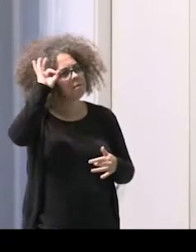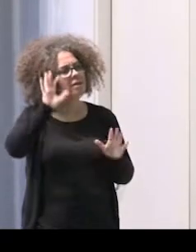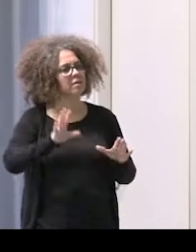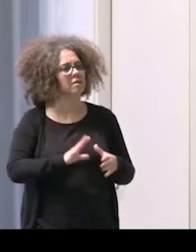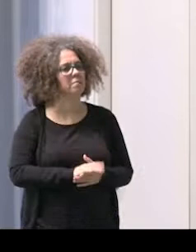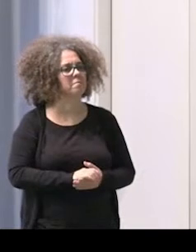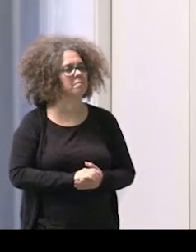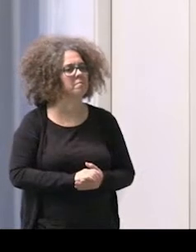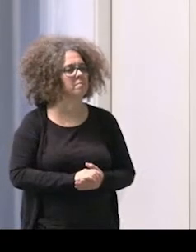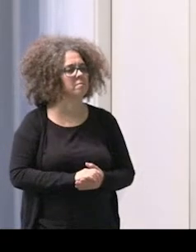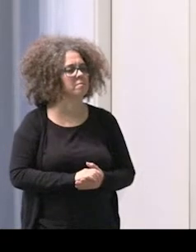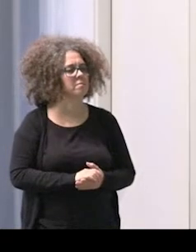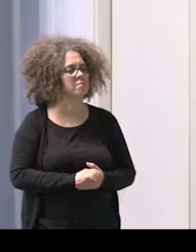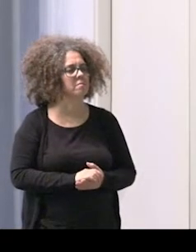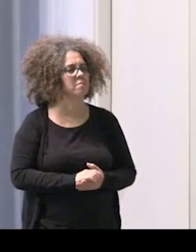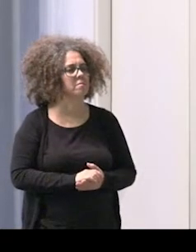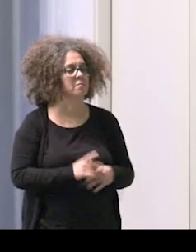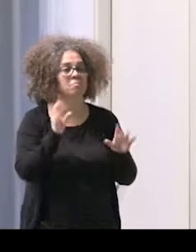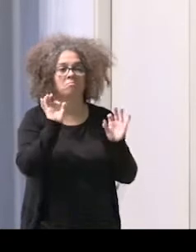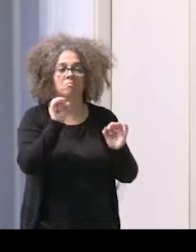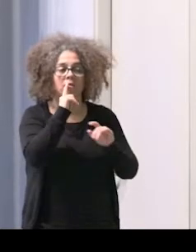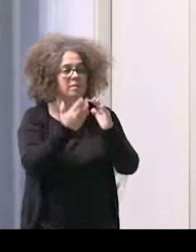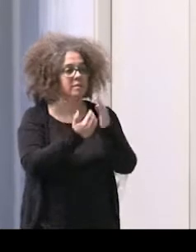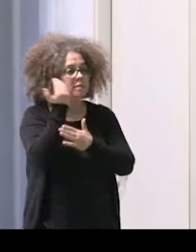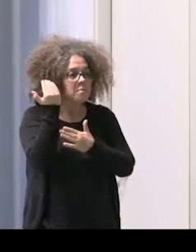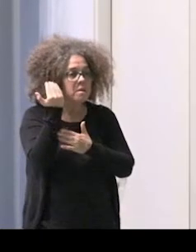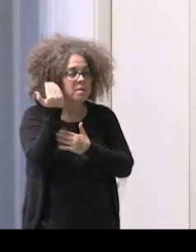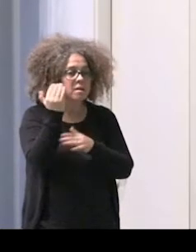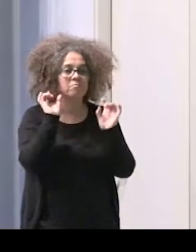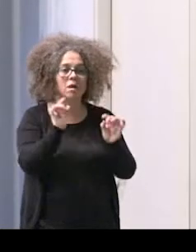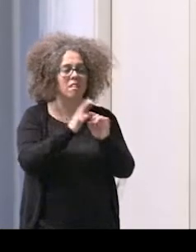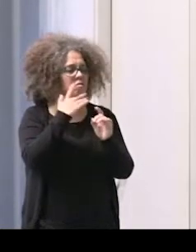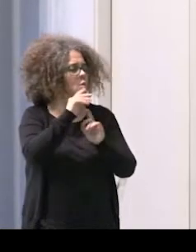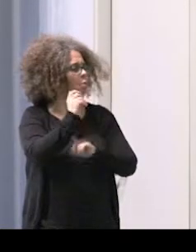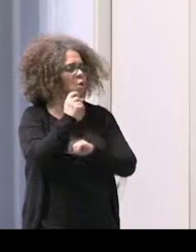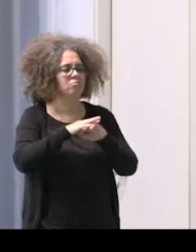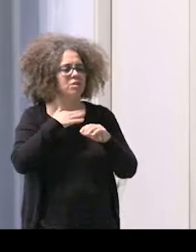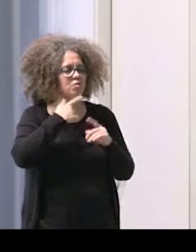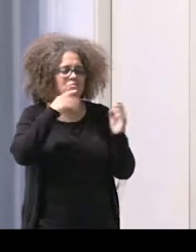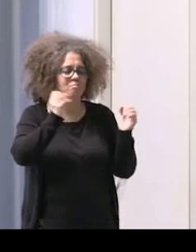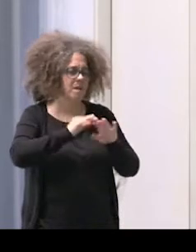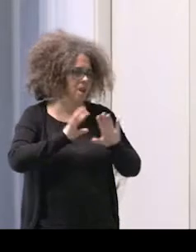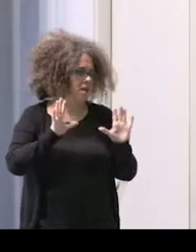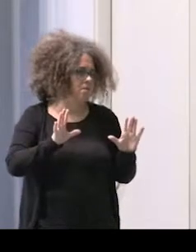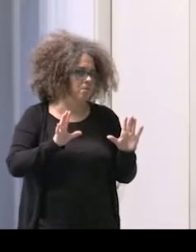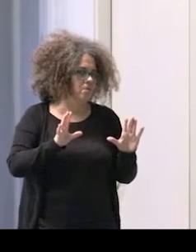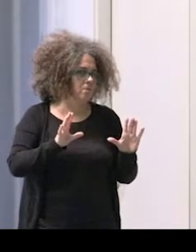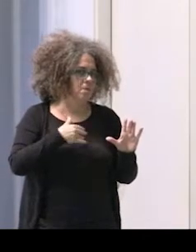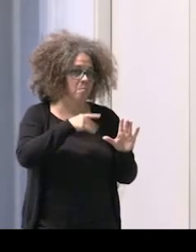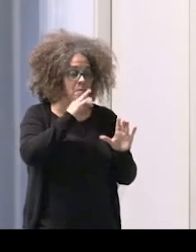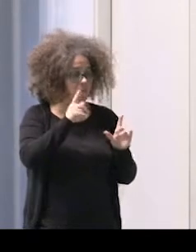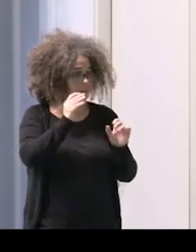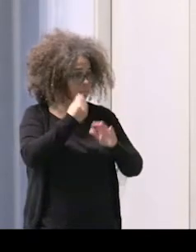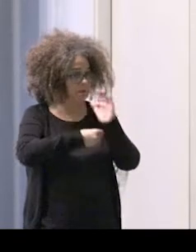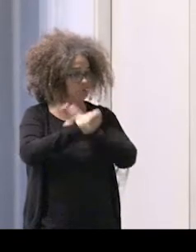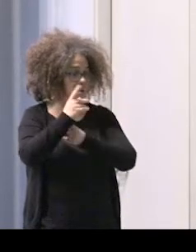esta mañana, con ejemplos, digamos, en vivo, el implante coclear es un éxito, es un milagro que personas que nacen sordas